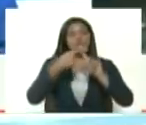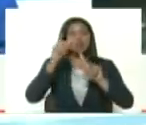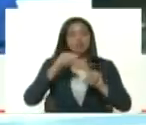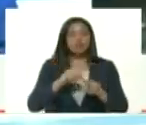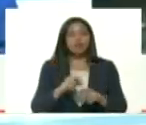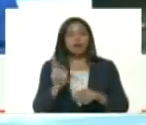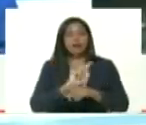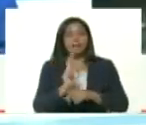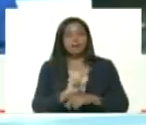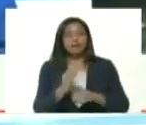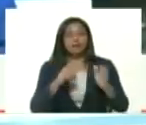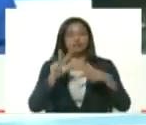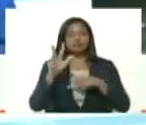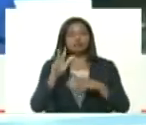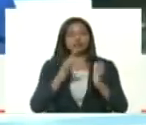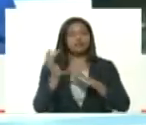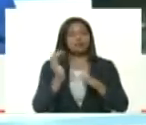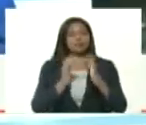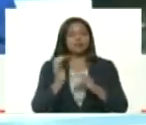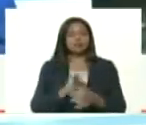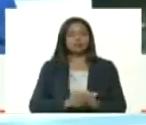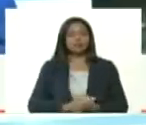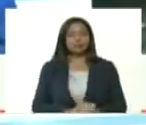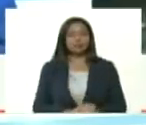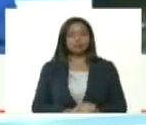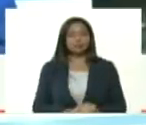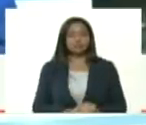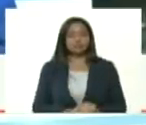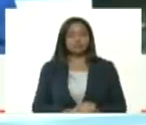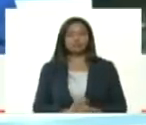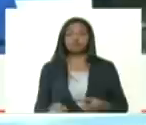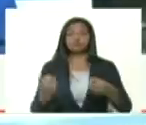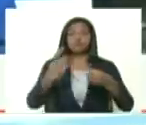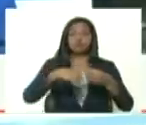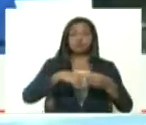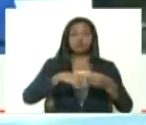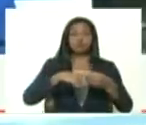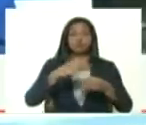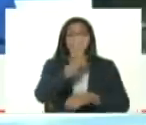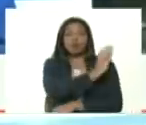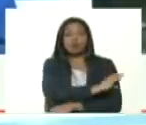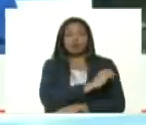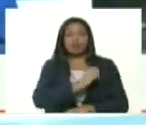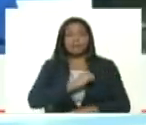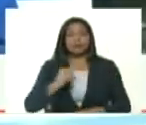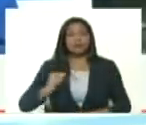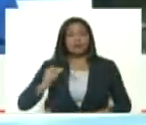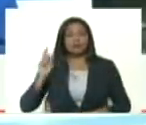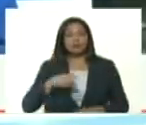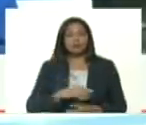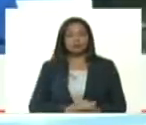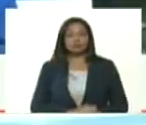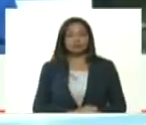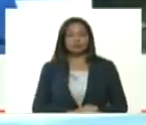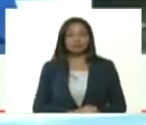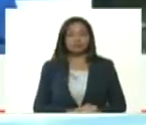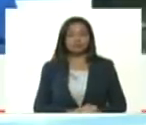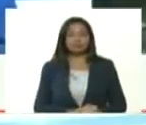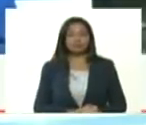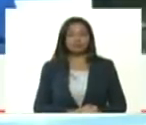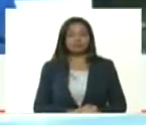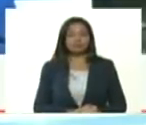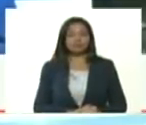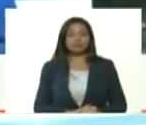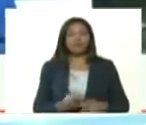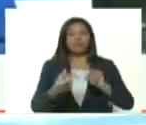prueba rápida el 12 de abril. Lo ingresaron a una clínica privada y ha